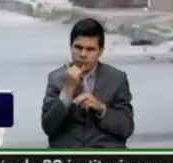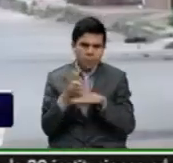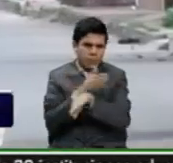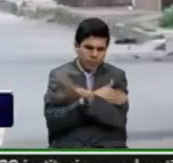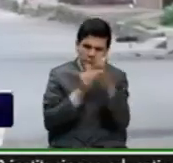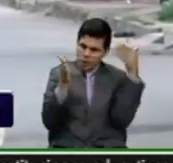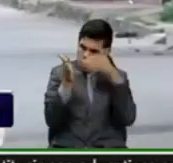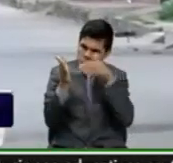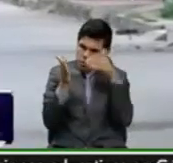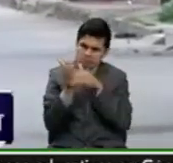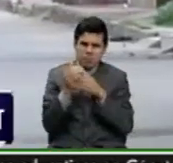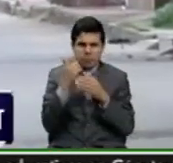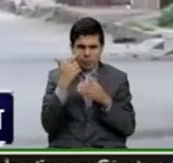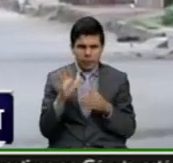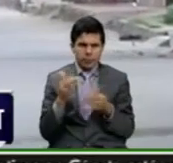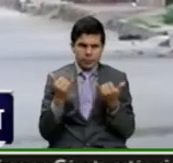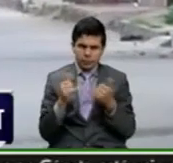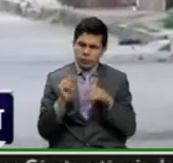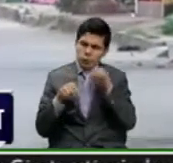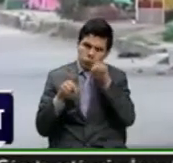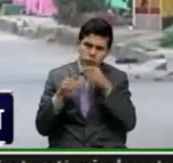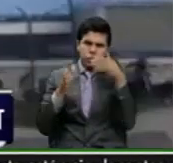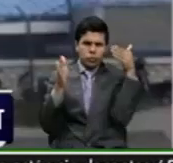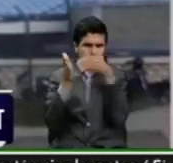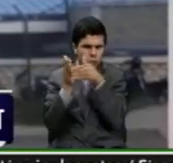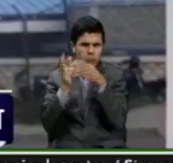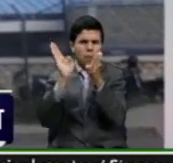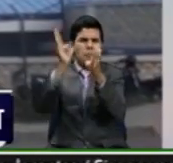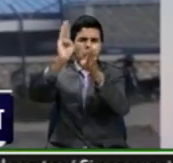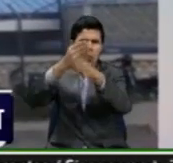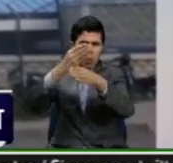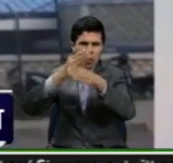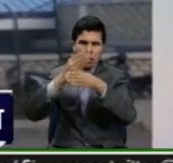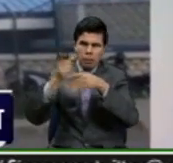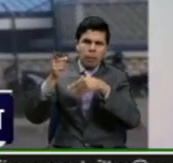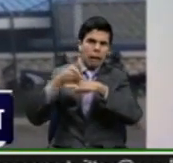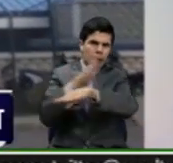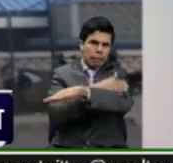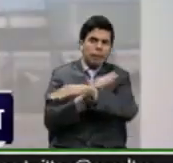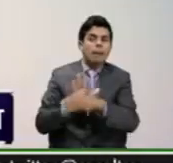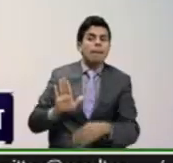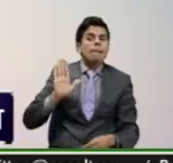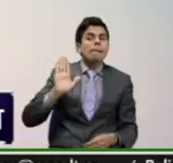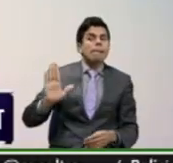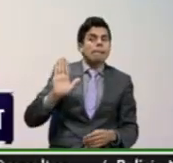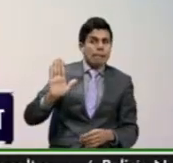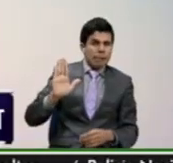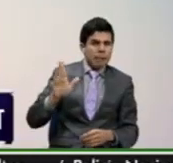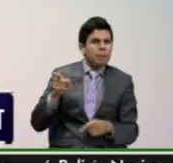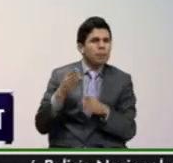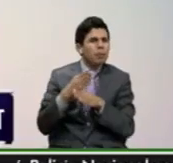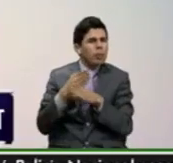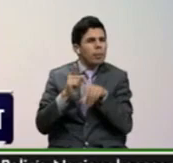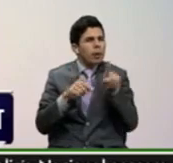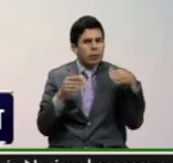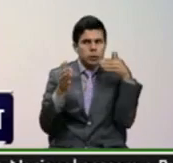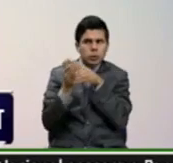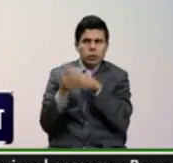hecho. Unas posibles amenazas que tenía este funcionario del INPEC con otros